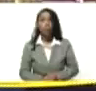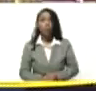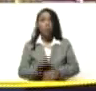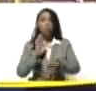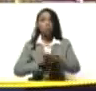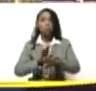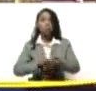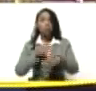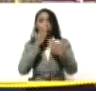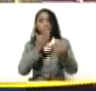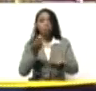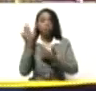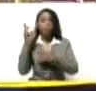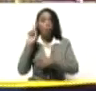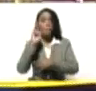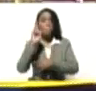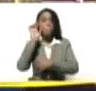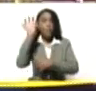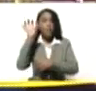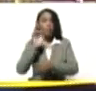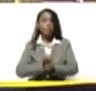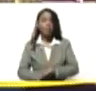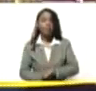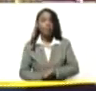Por eso, un país